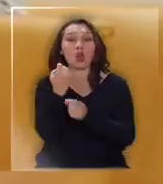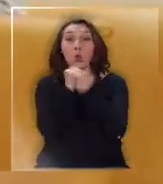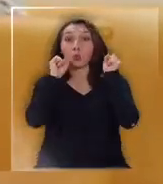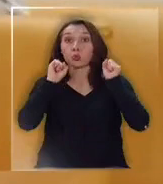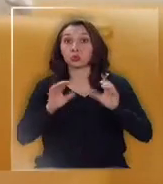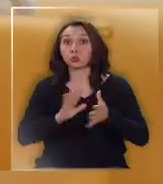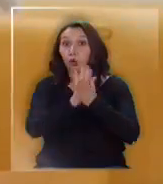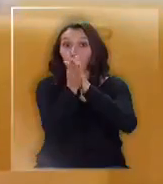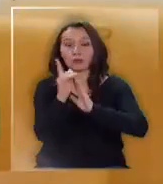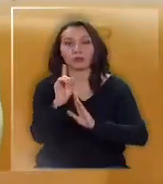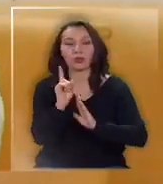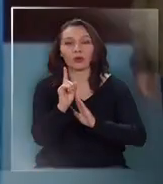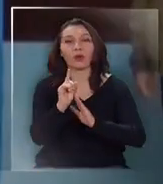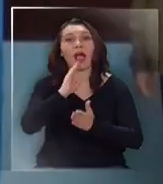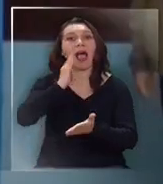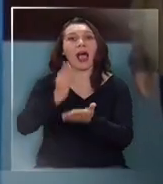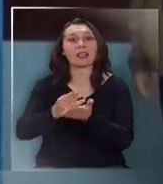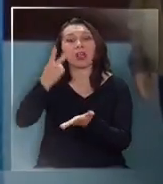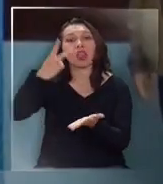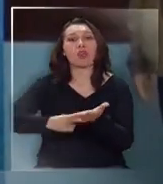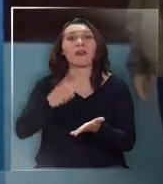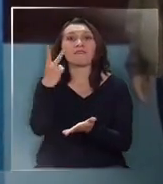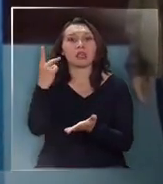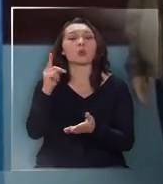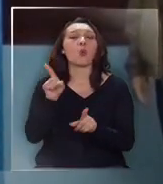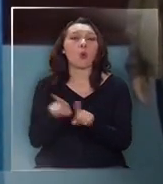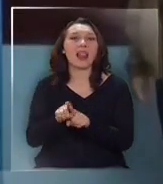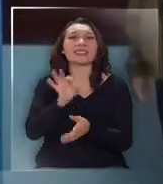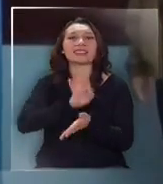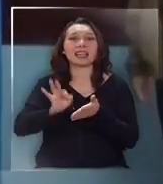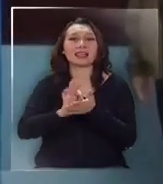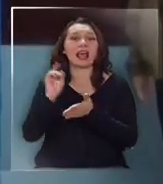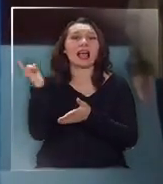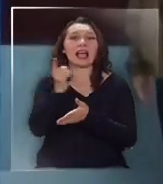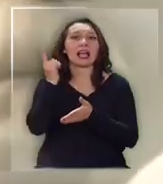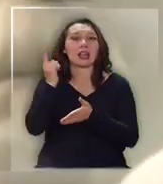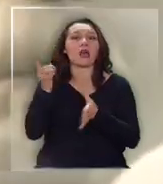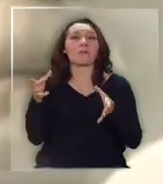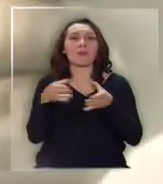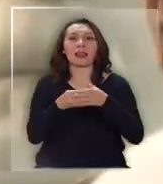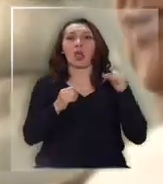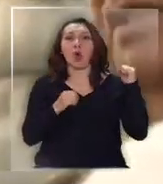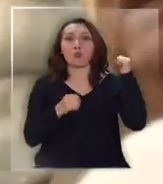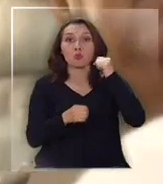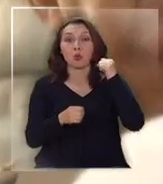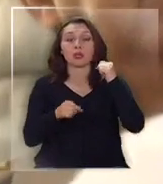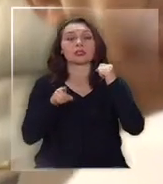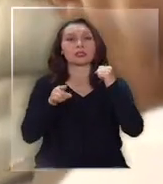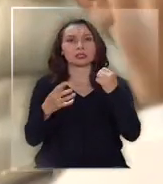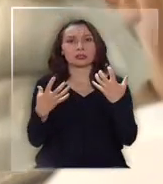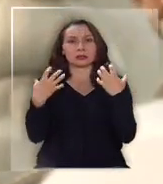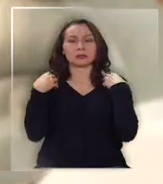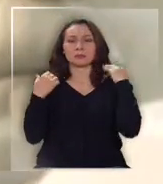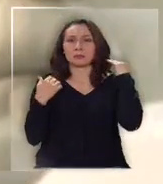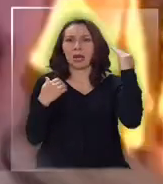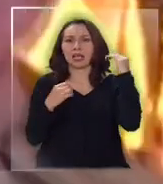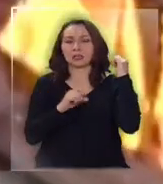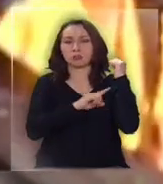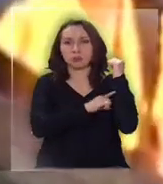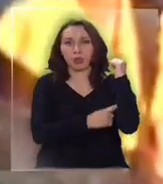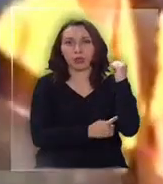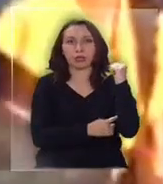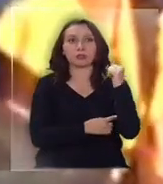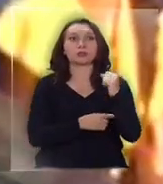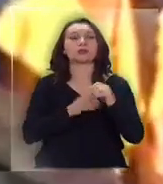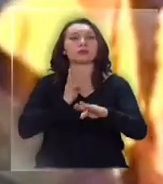todas sus funciones. Hasta 2021, se mantendrá como secretario general del omnipresente Partido Comunista, uno de los cargos más poderosos.